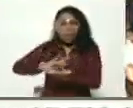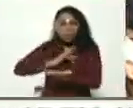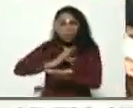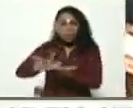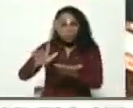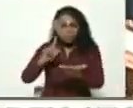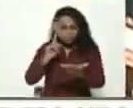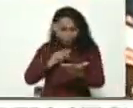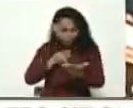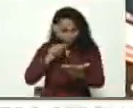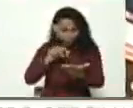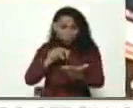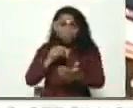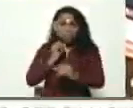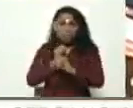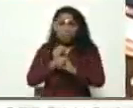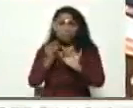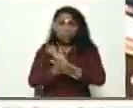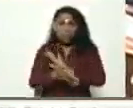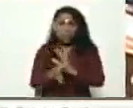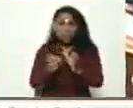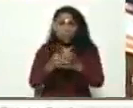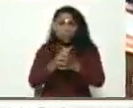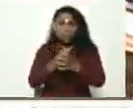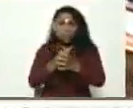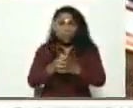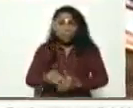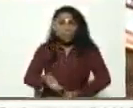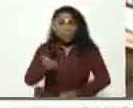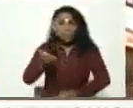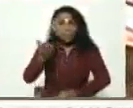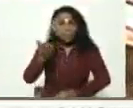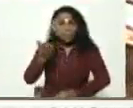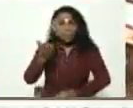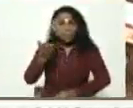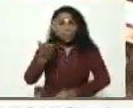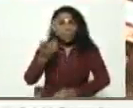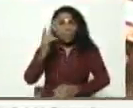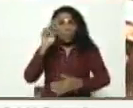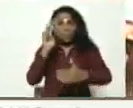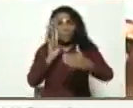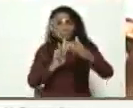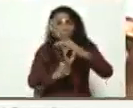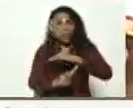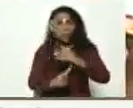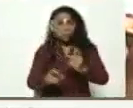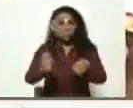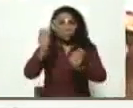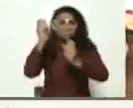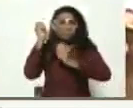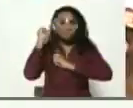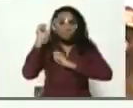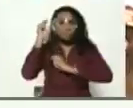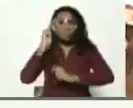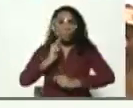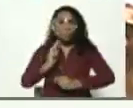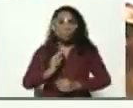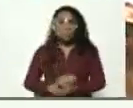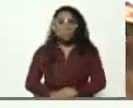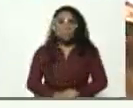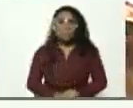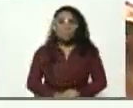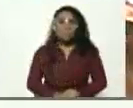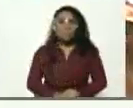del Libertador, acción trascendental en la proyección del legado de Simón Bolívar.